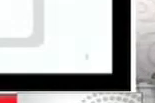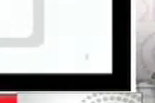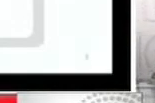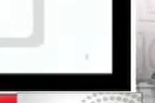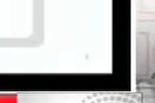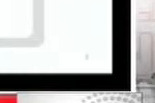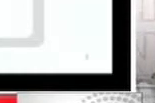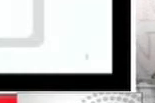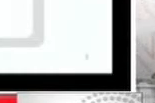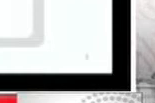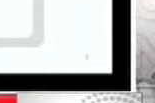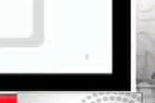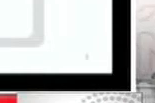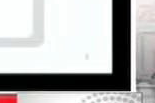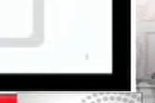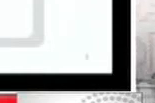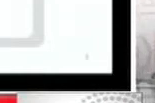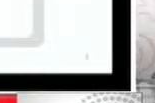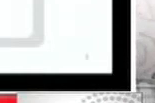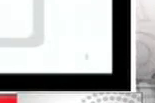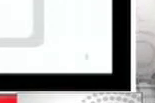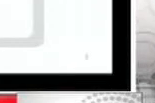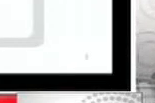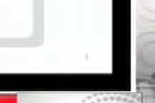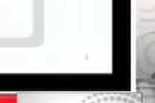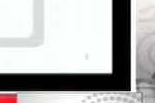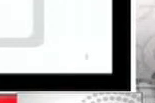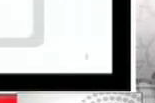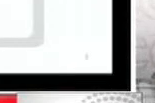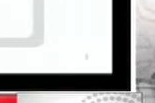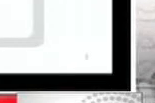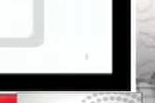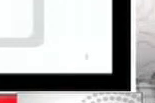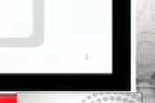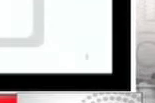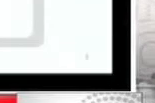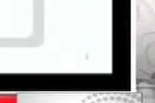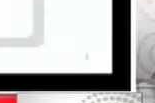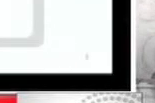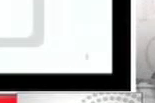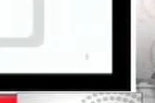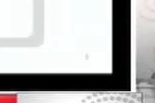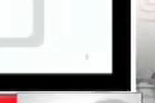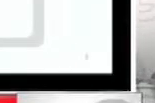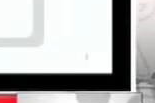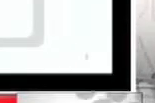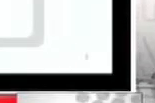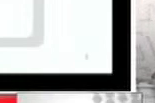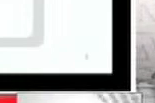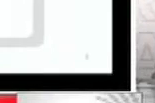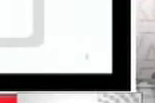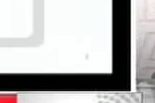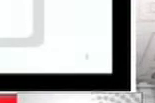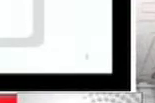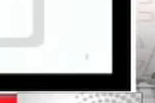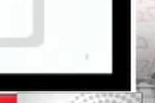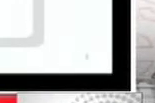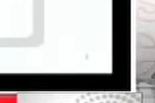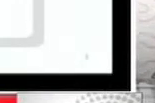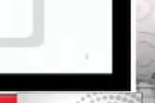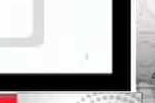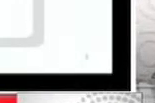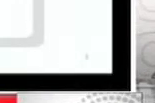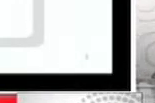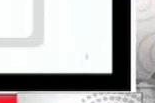para reconstrucción por cambios, cuya exposición se hará posteriormente y además estará a cargo de la